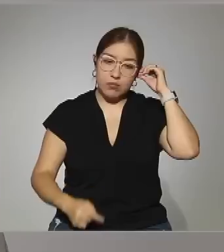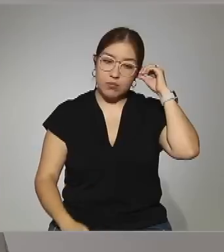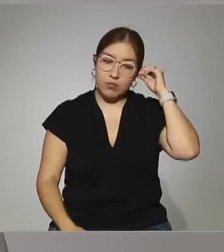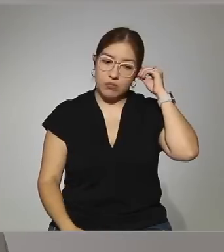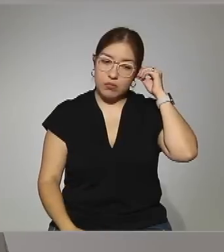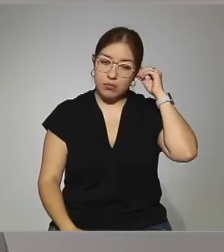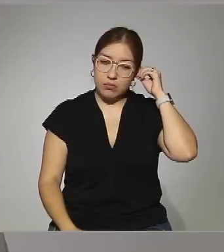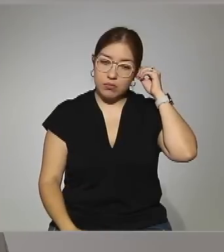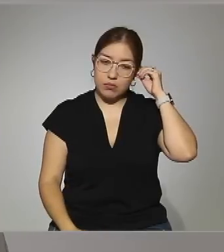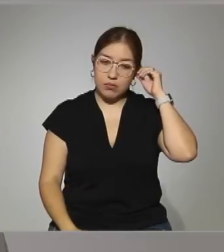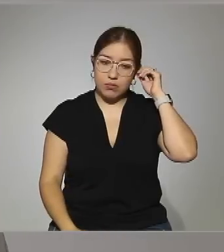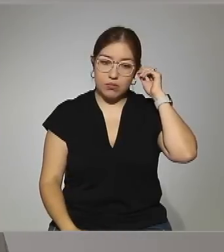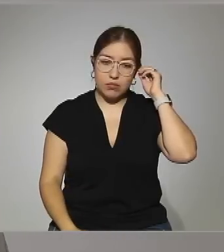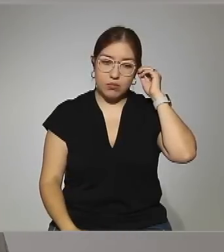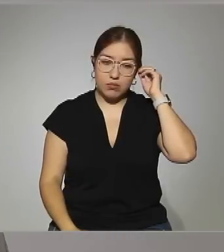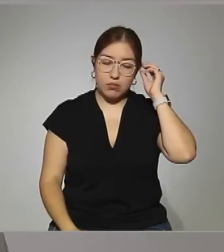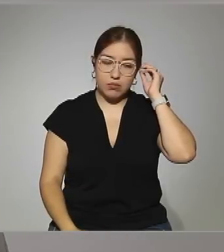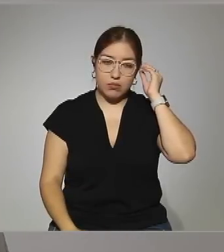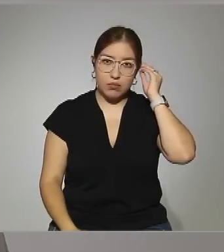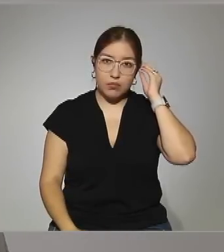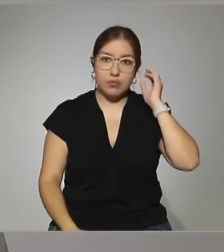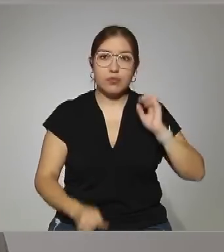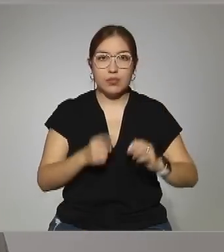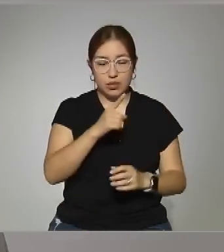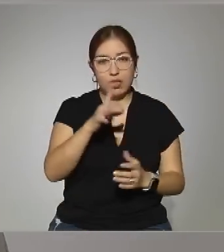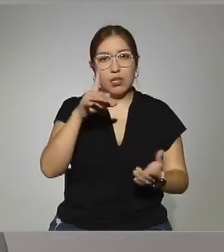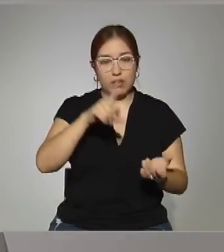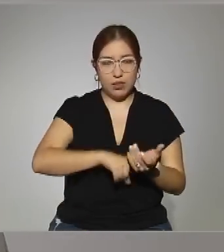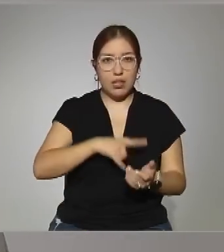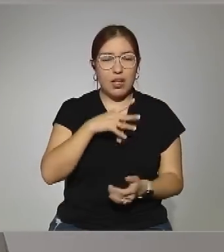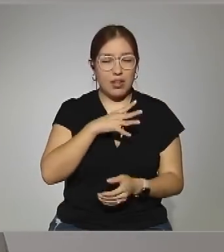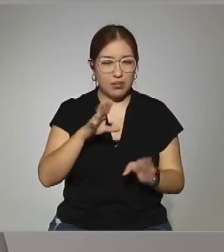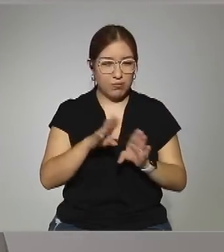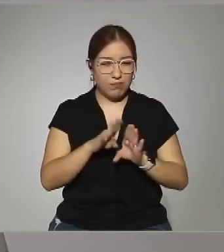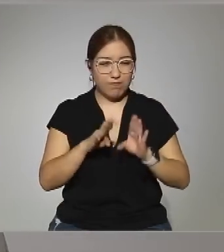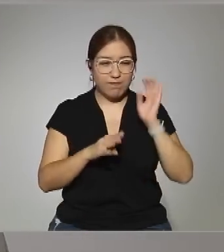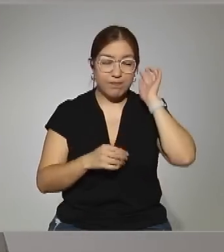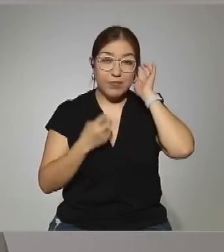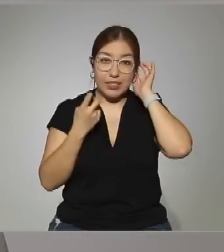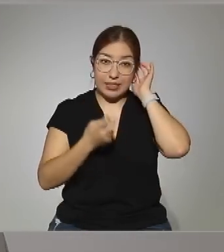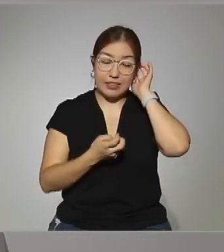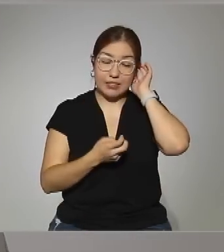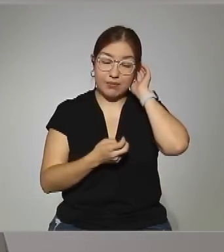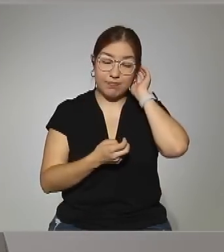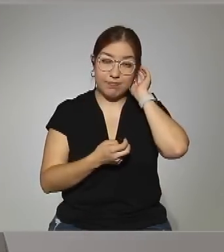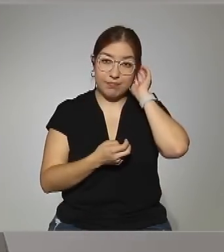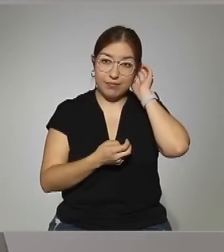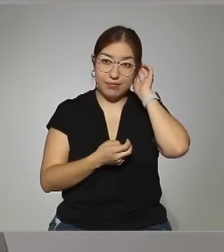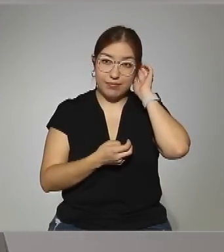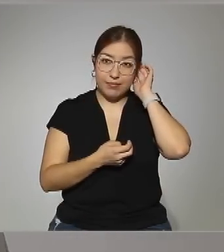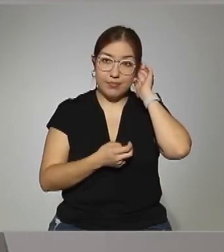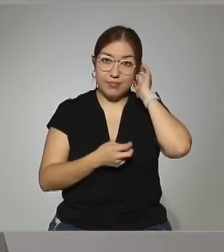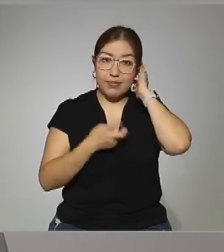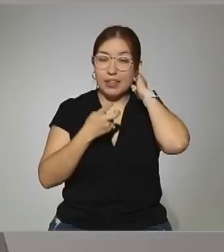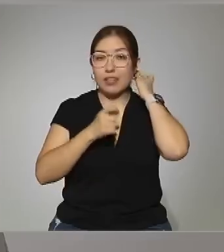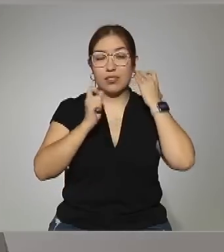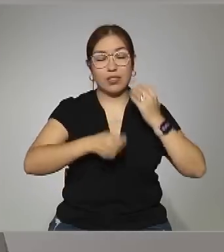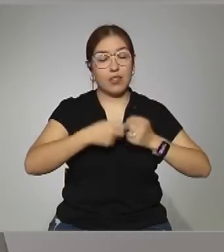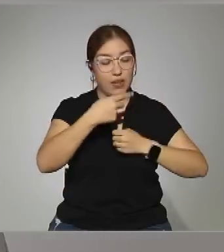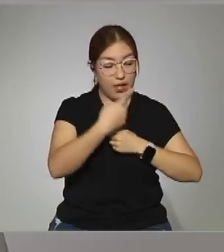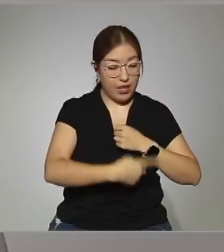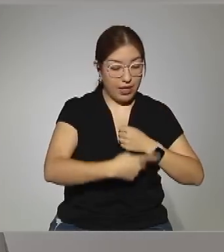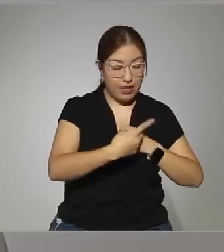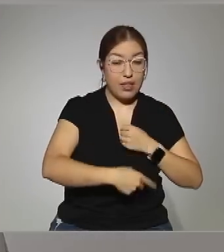desarrolla el feto, y se genera esta situación de esta huella, este daño emocional. Si esto se